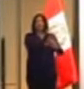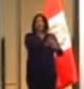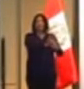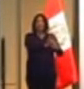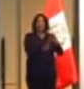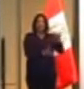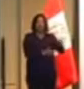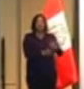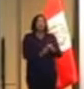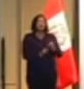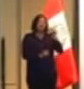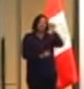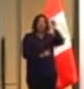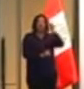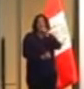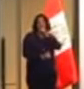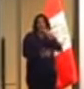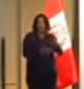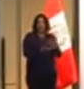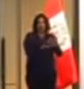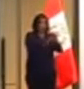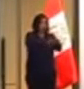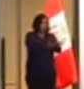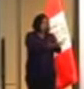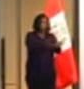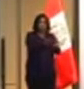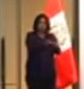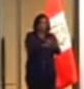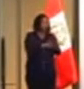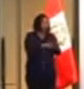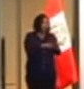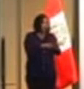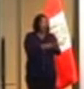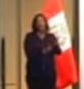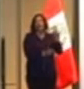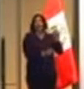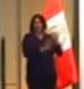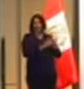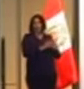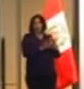privada presentó su documento inicial,